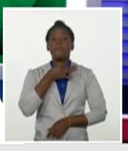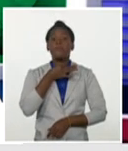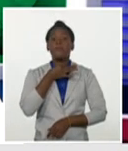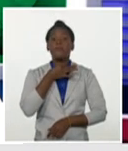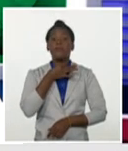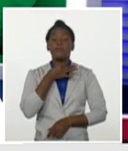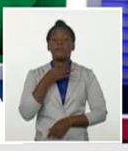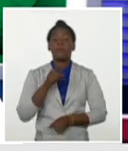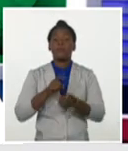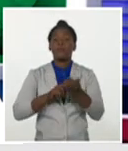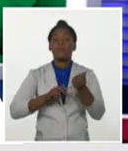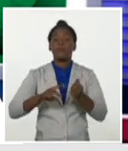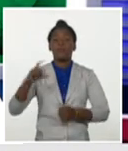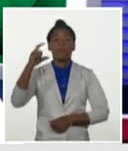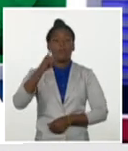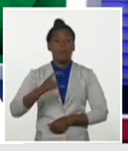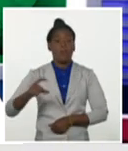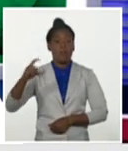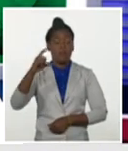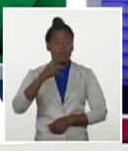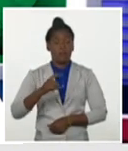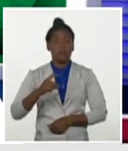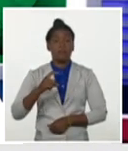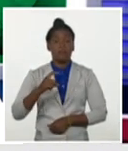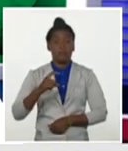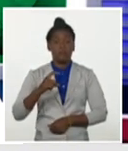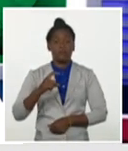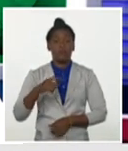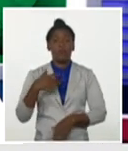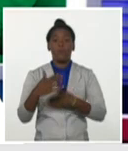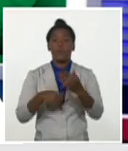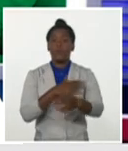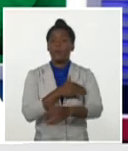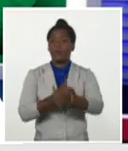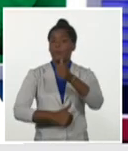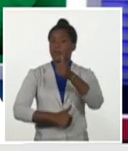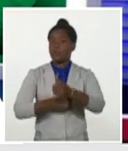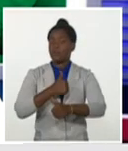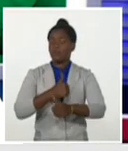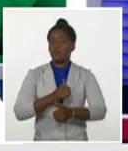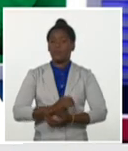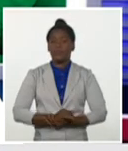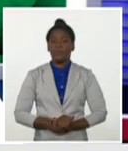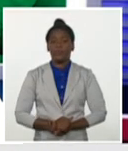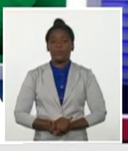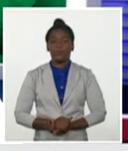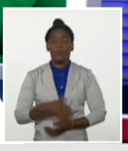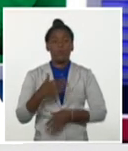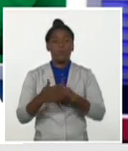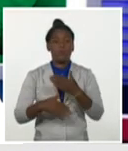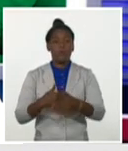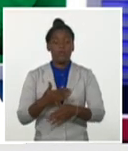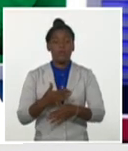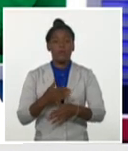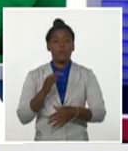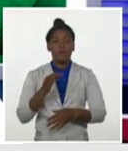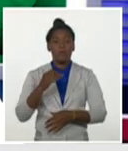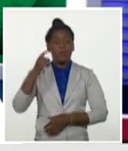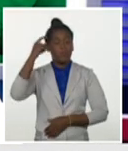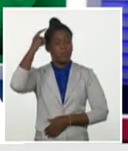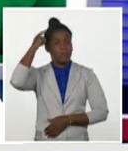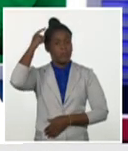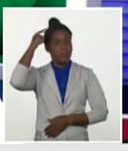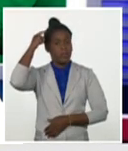Camagüey, con antecedentes de hipertensión arterial y una enfermedad cerebrovascular